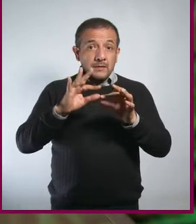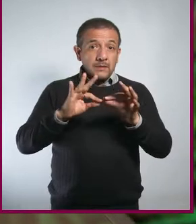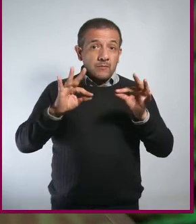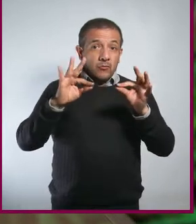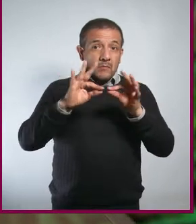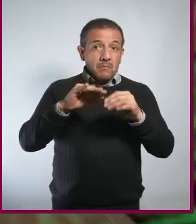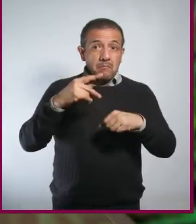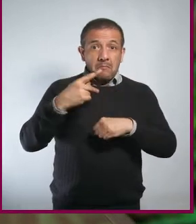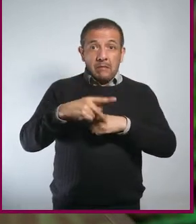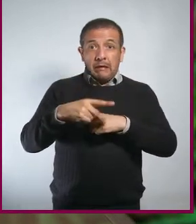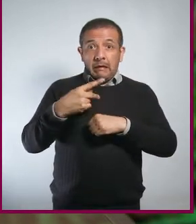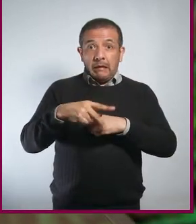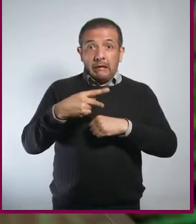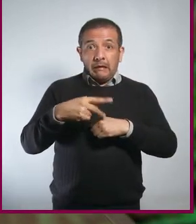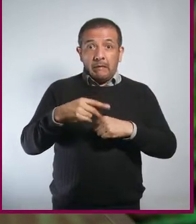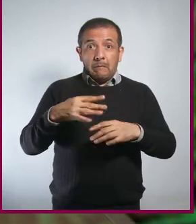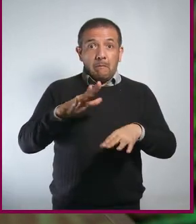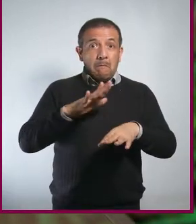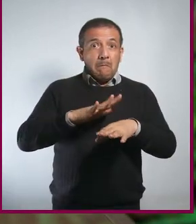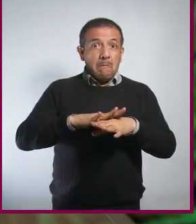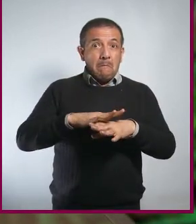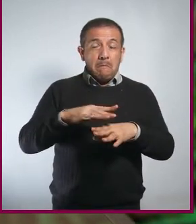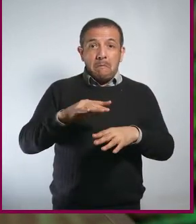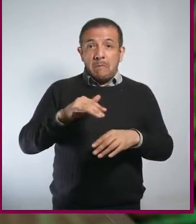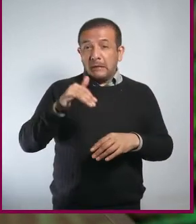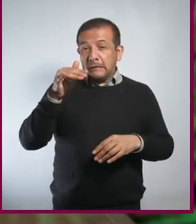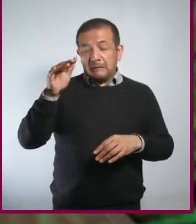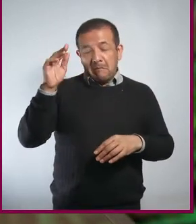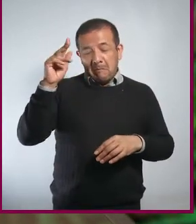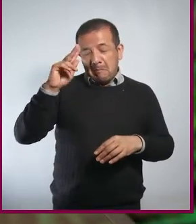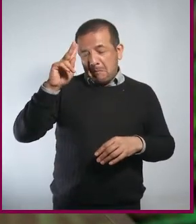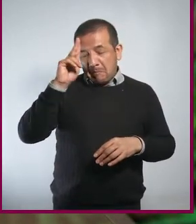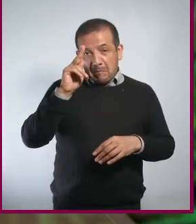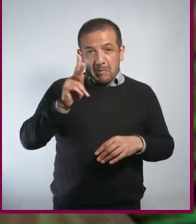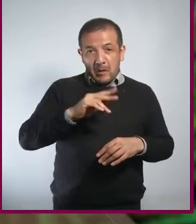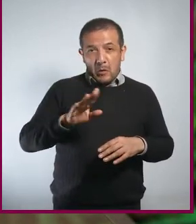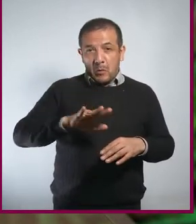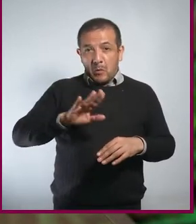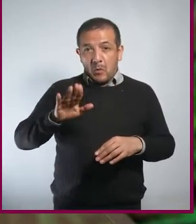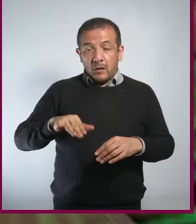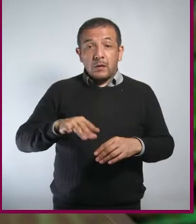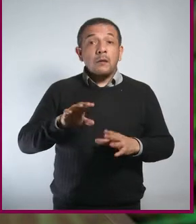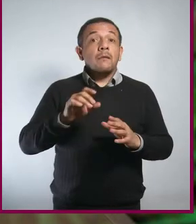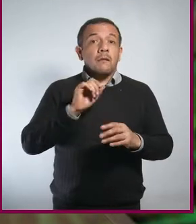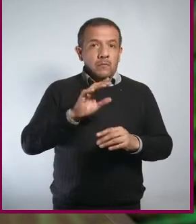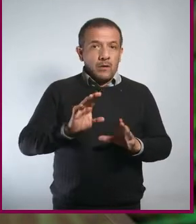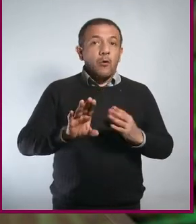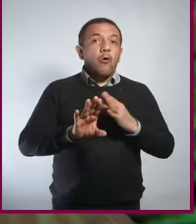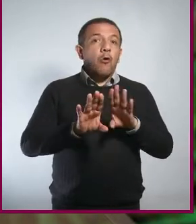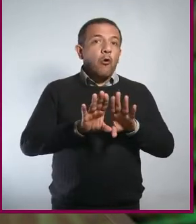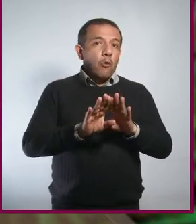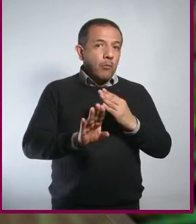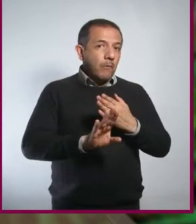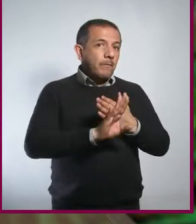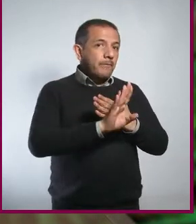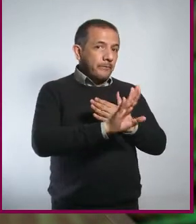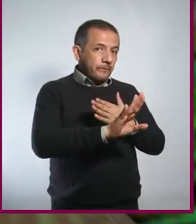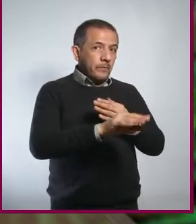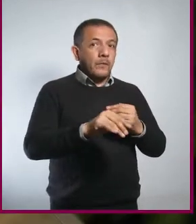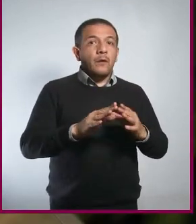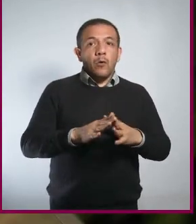más peligrosas, las más mortales. Por supuesto, también de cómo prevenirlas, tratarlas y